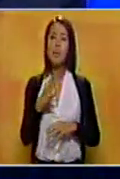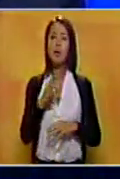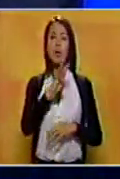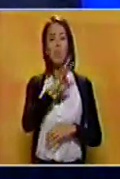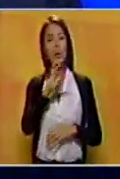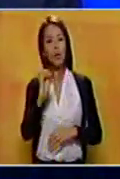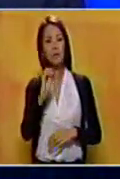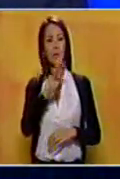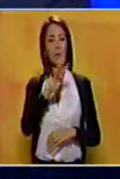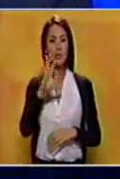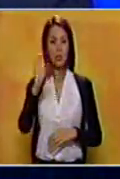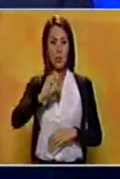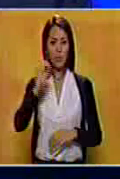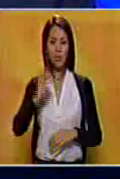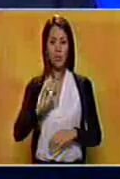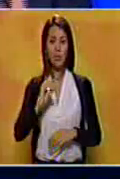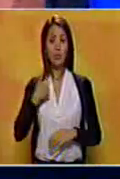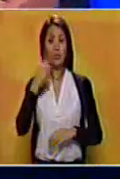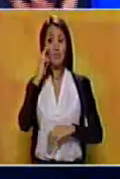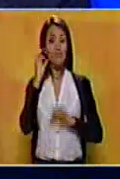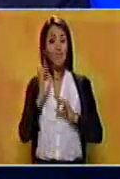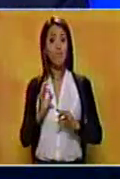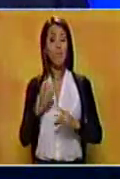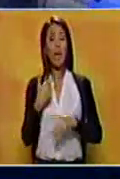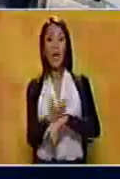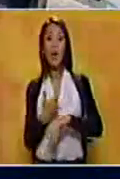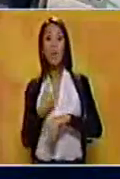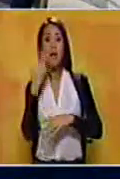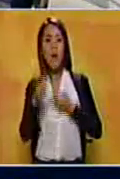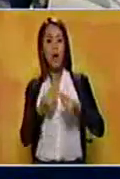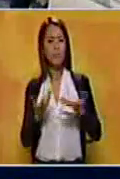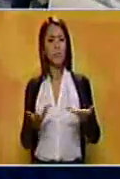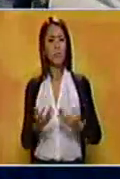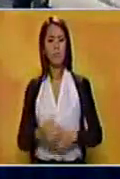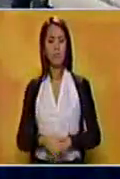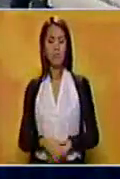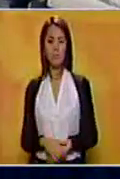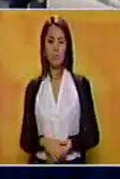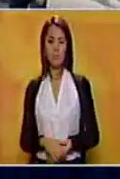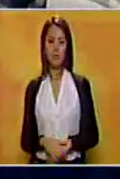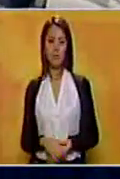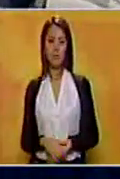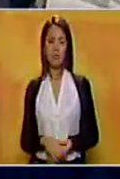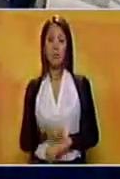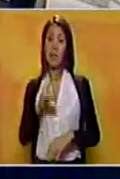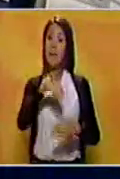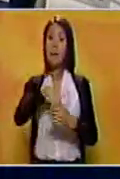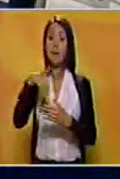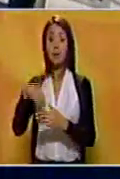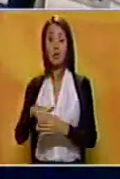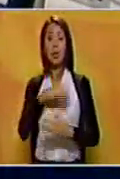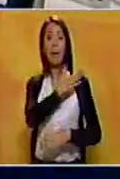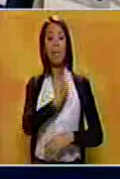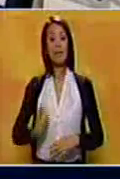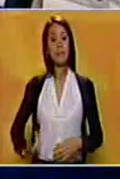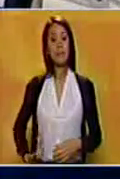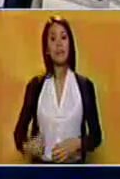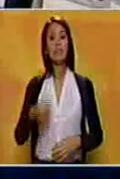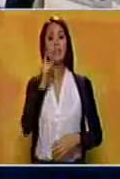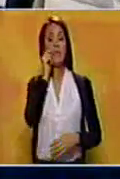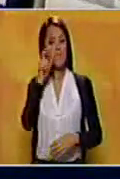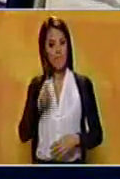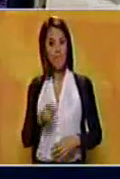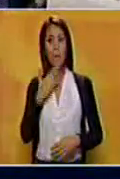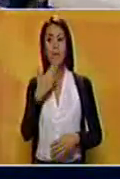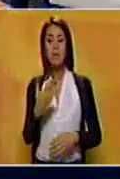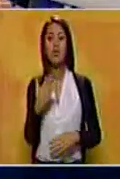45 por ciento y no vemos que el gobierno reaccione a propósito de las elecciones presidenciales olivares exhorto al